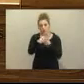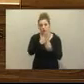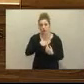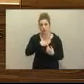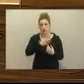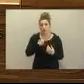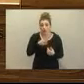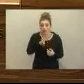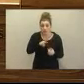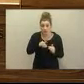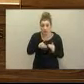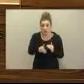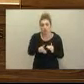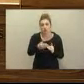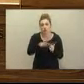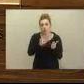lo cobraría.